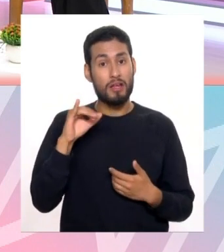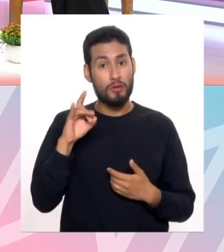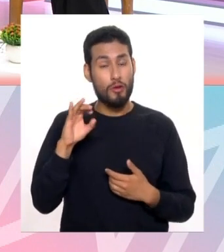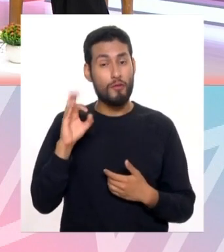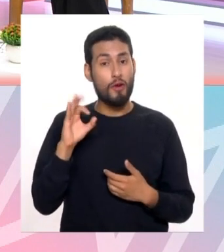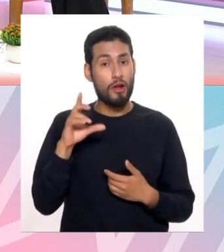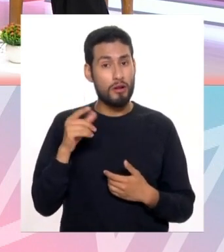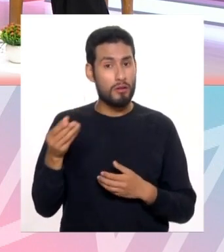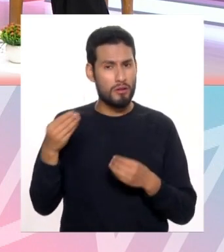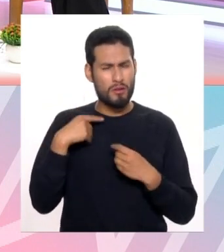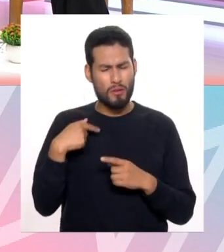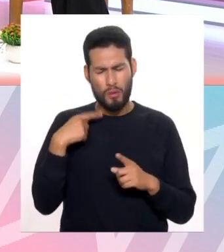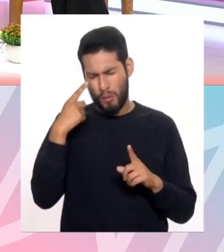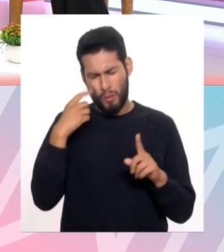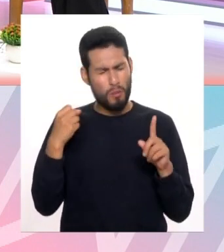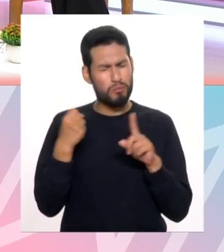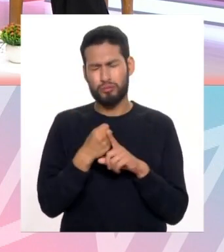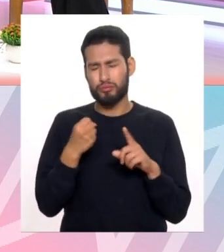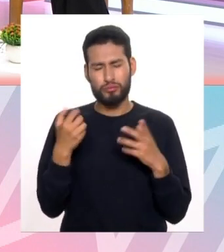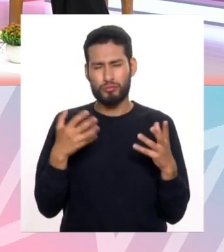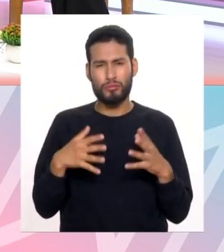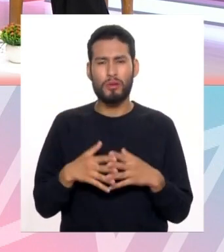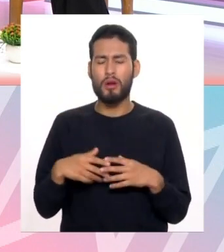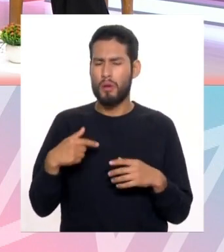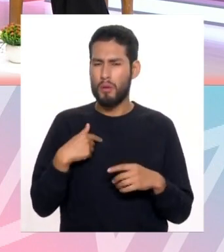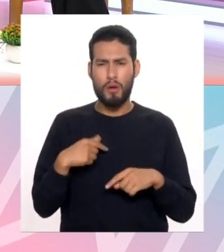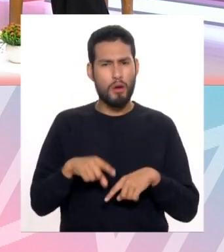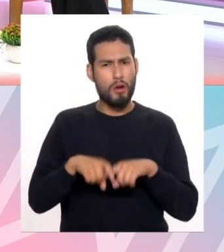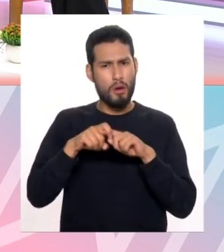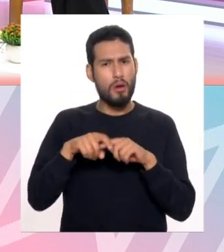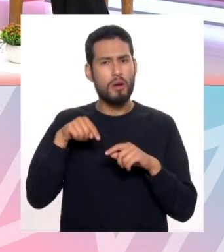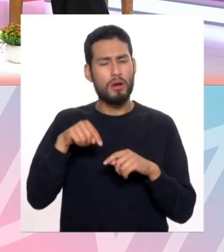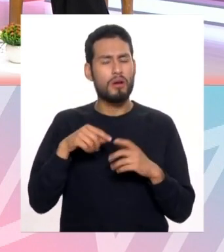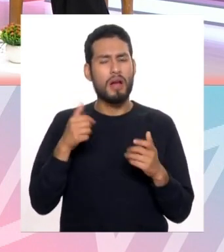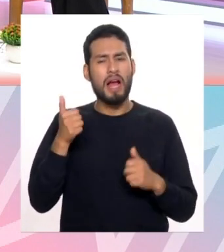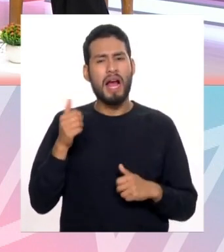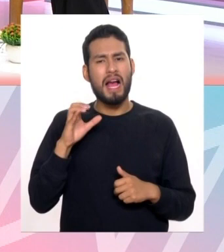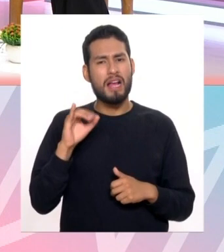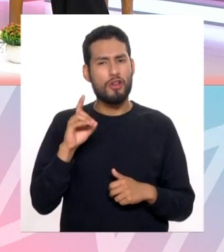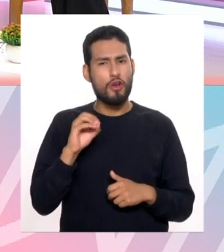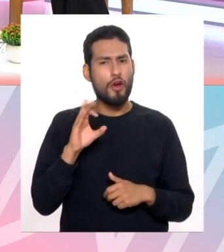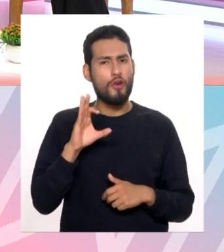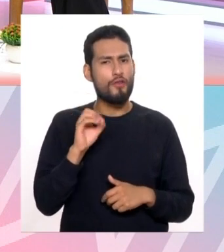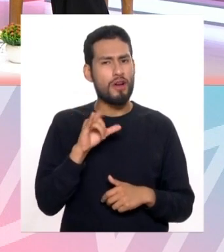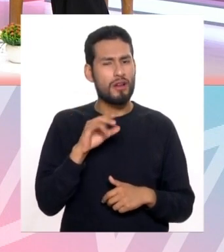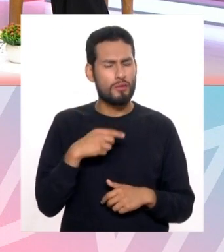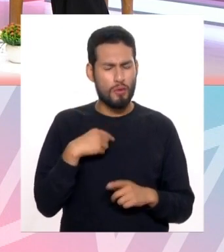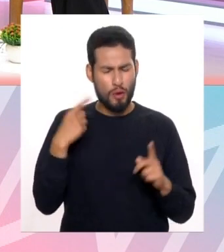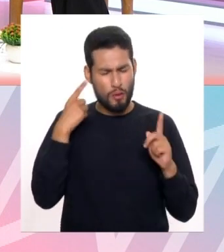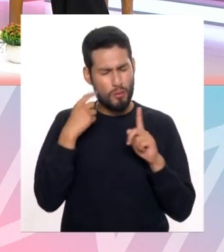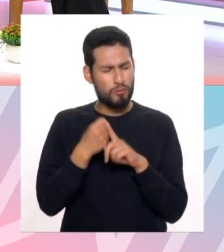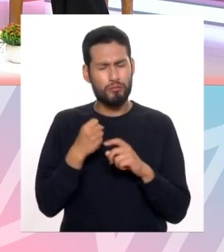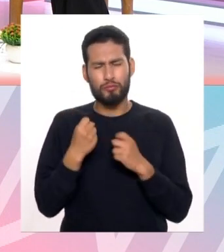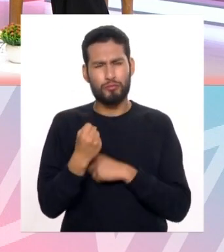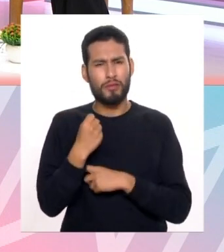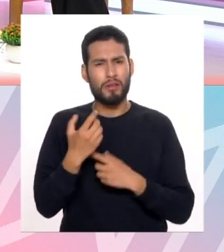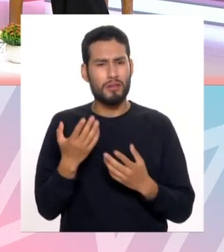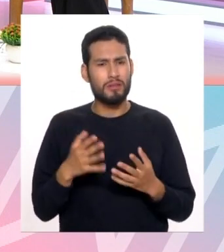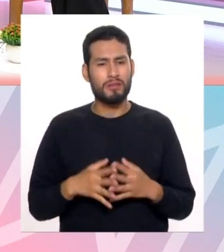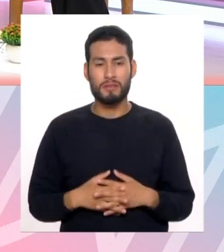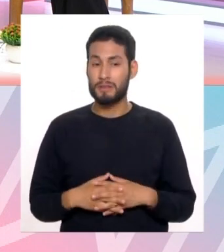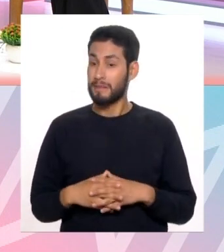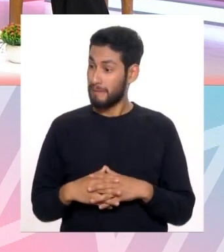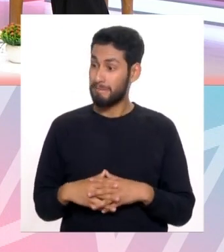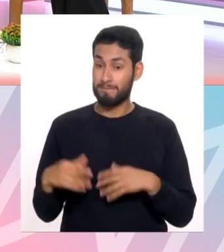me choca muy fuerte. Entonces, me ha suspendido con respecto al ácido fólico porque me choca demasiado. Ok,